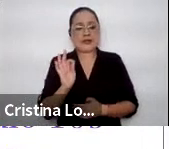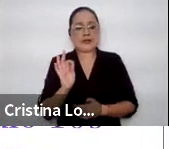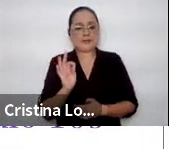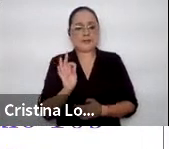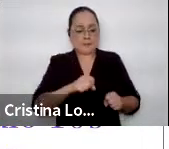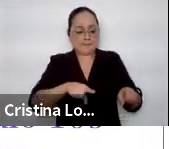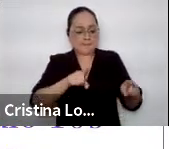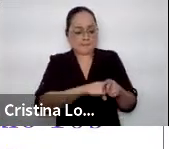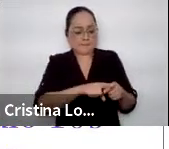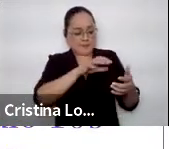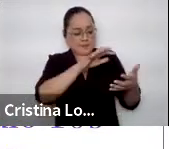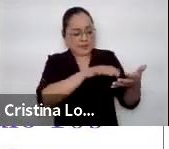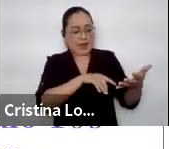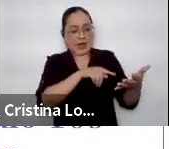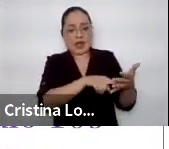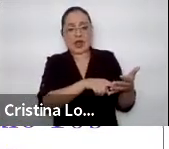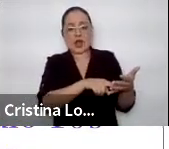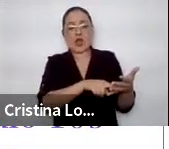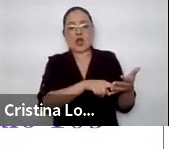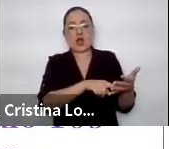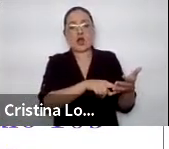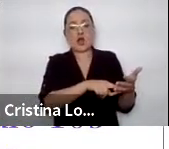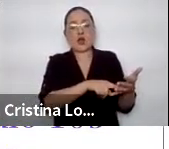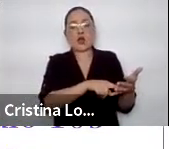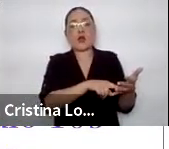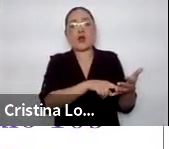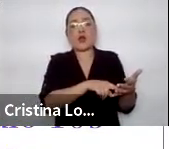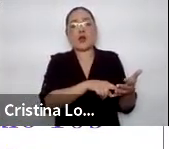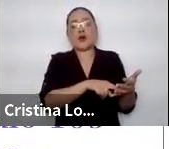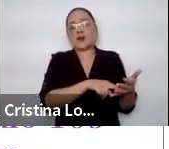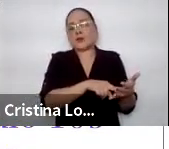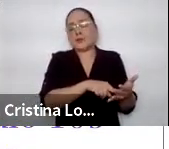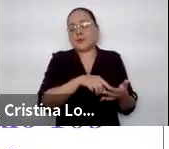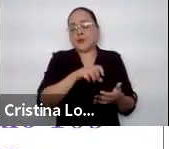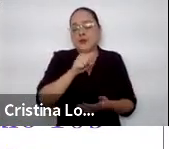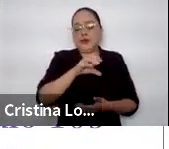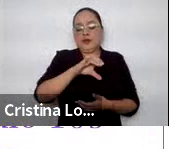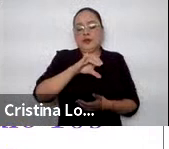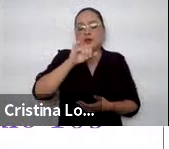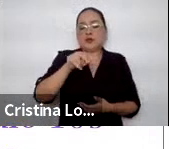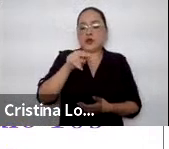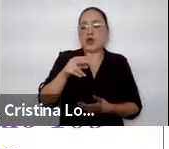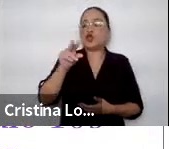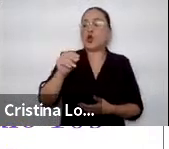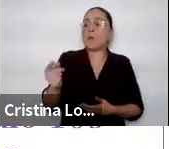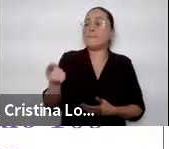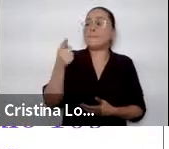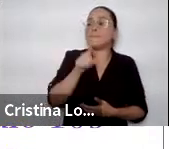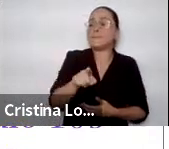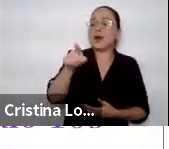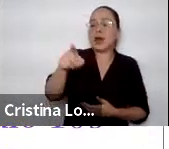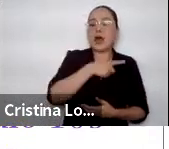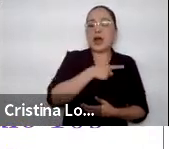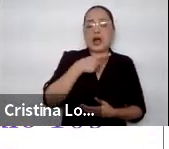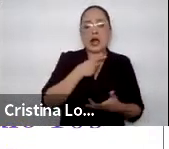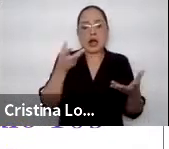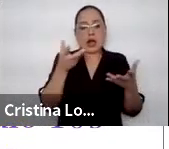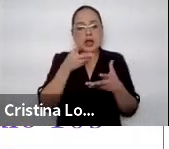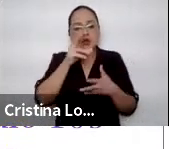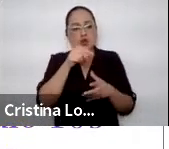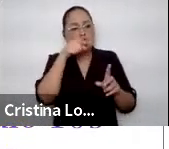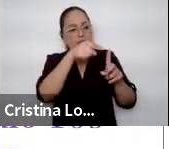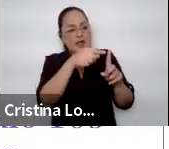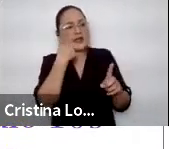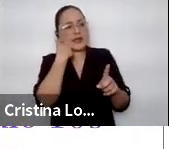precedentes no le obligan a la Suprema Corte de Justicia de la Nación, si ella quiere cambiar de